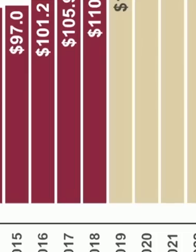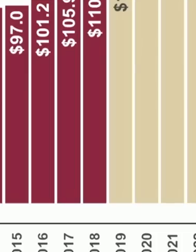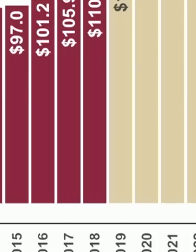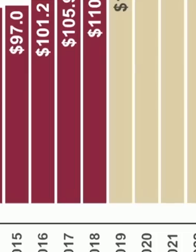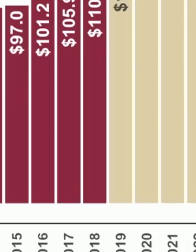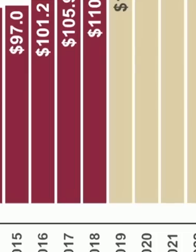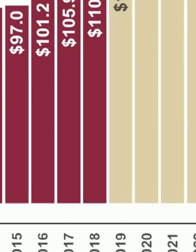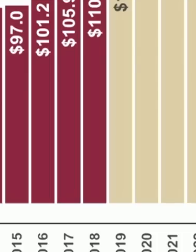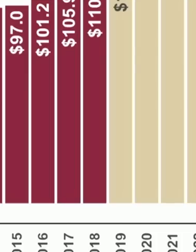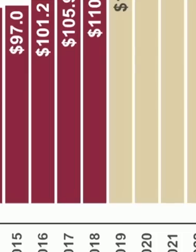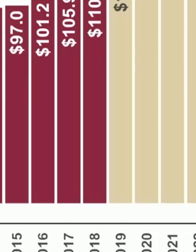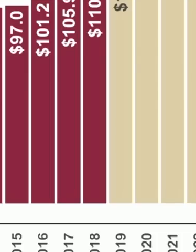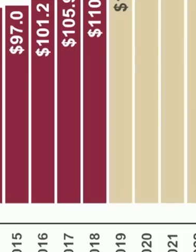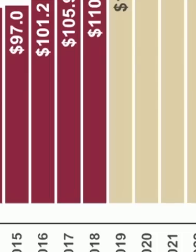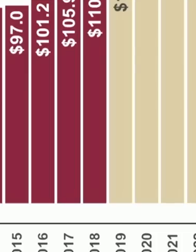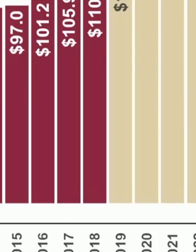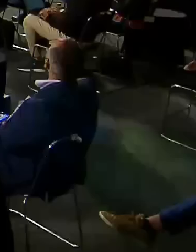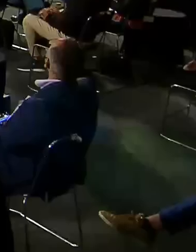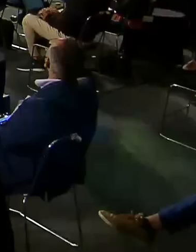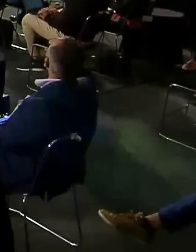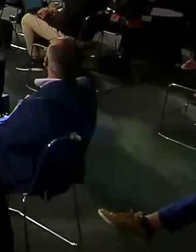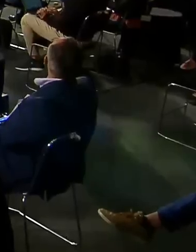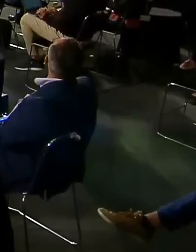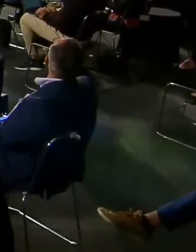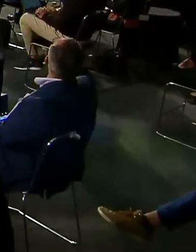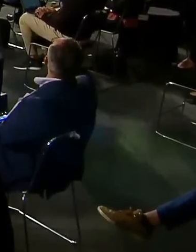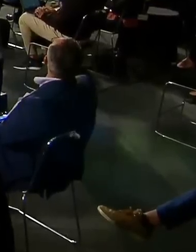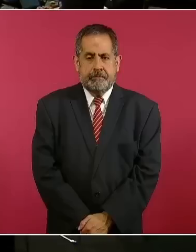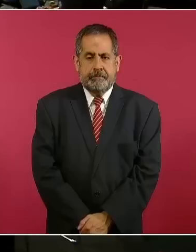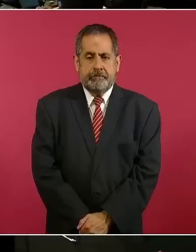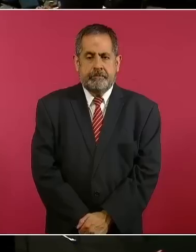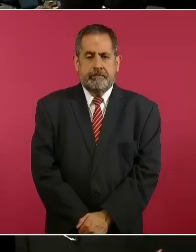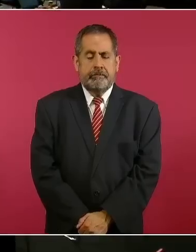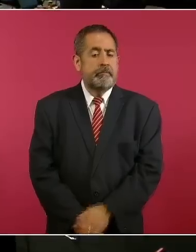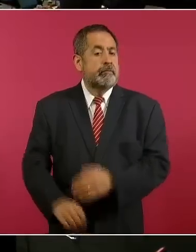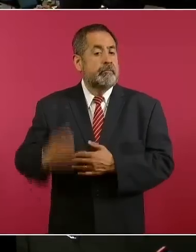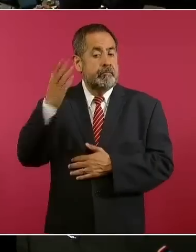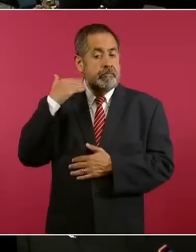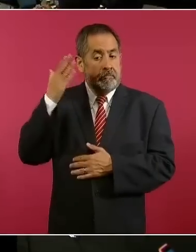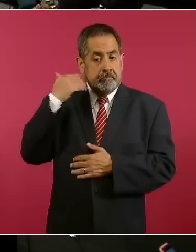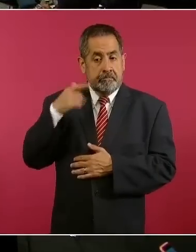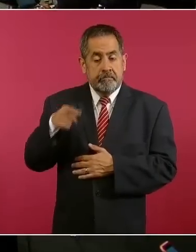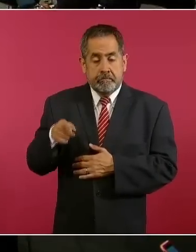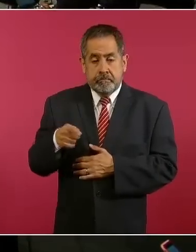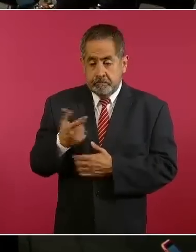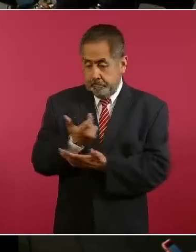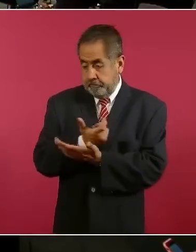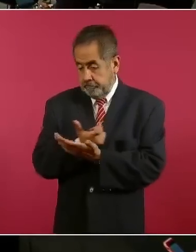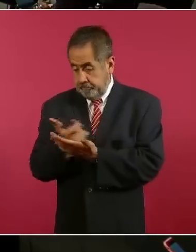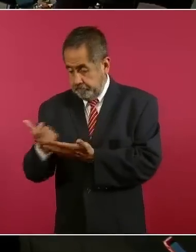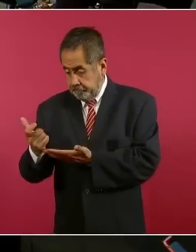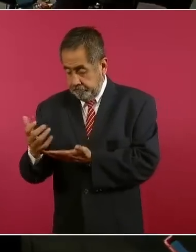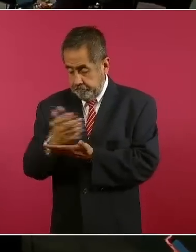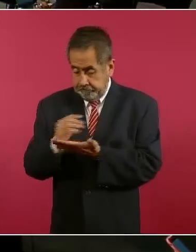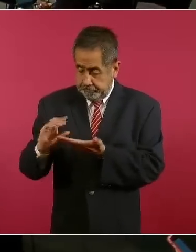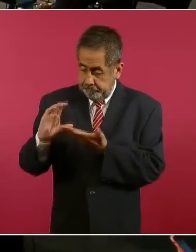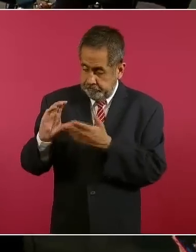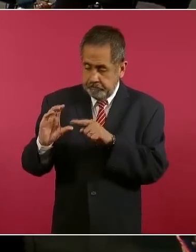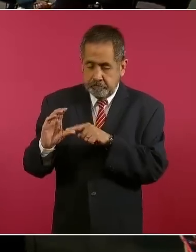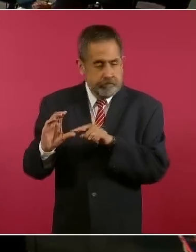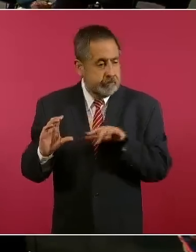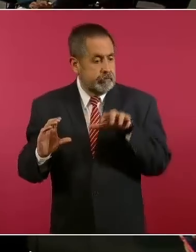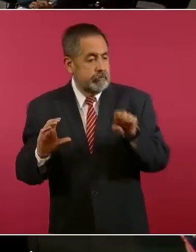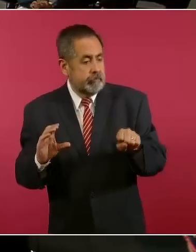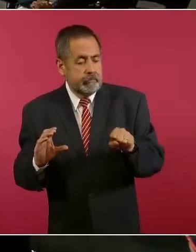y alcanzaba un salario mínimo para 50, 55 kilos de tortilla. Y cuando